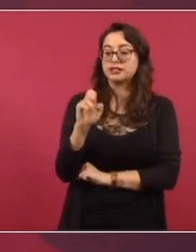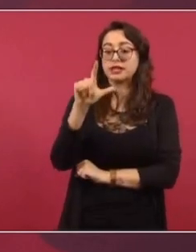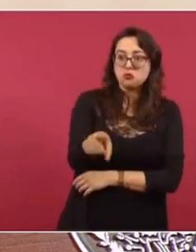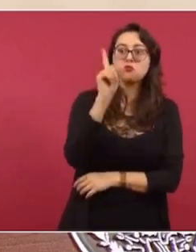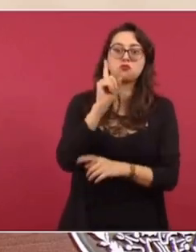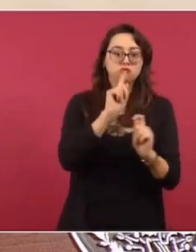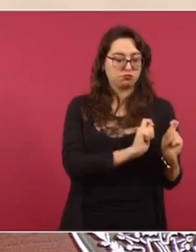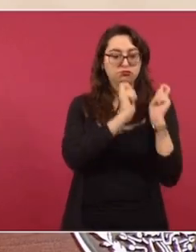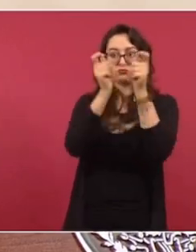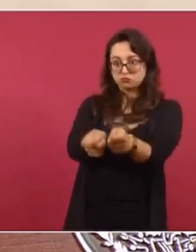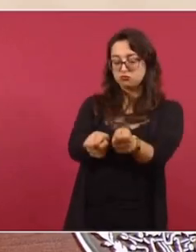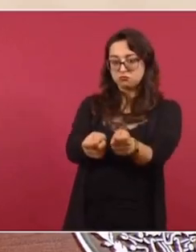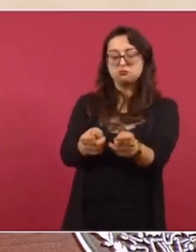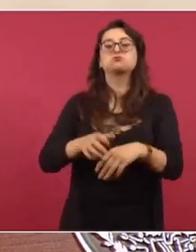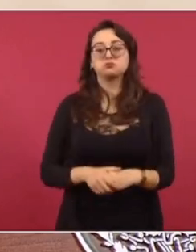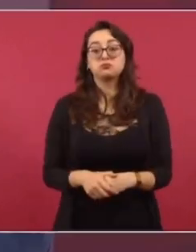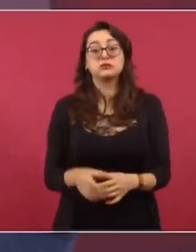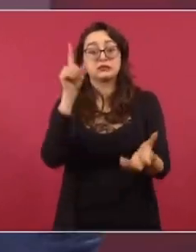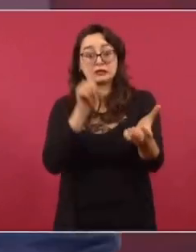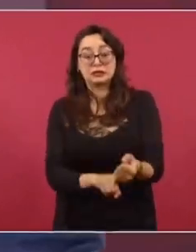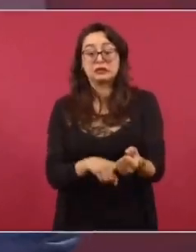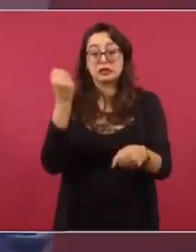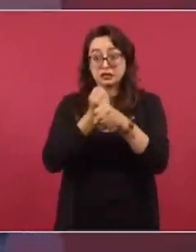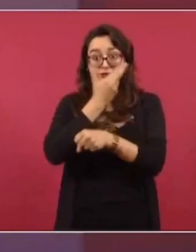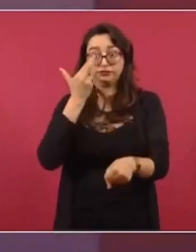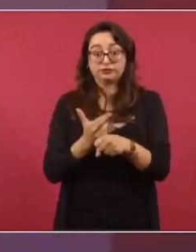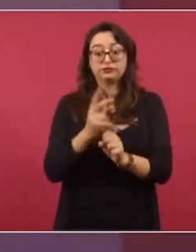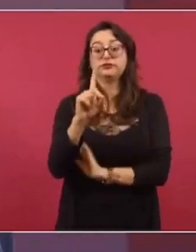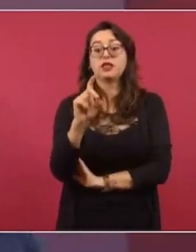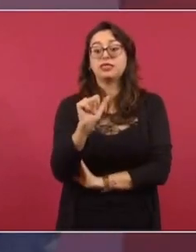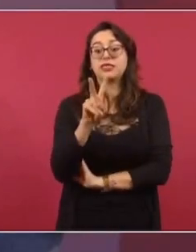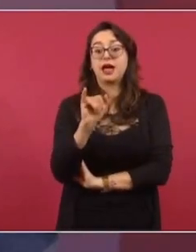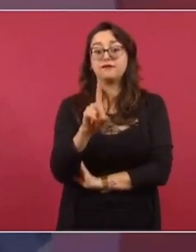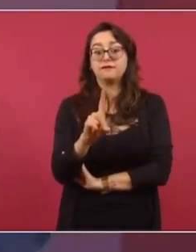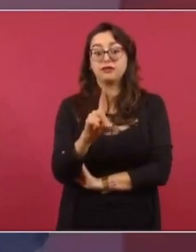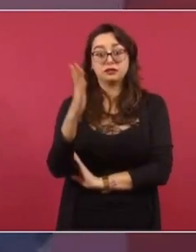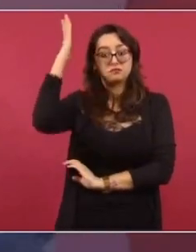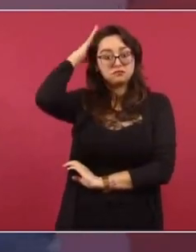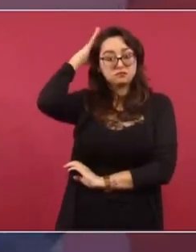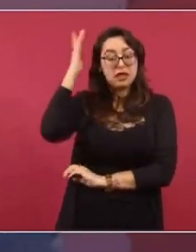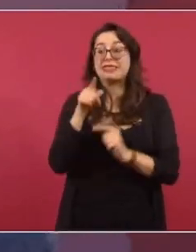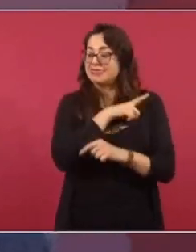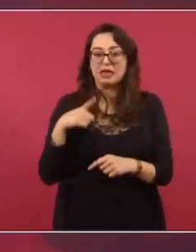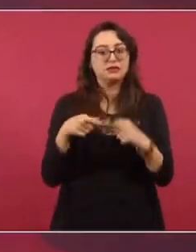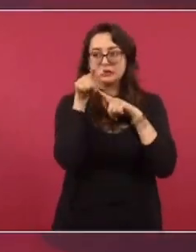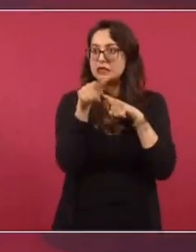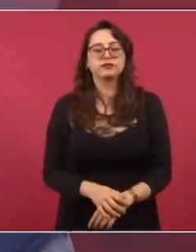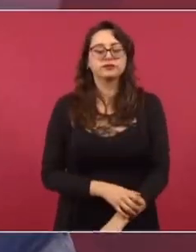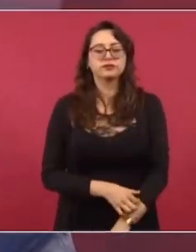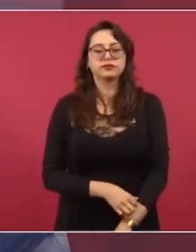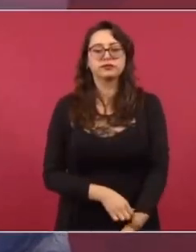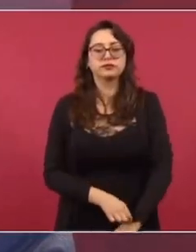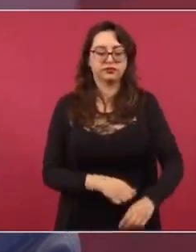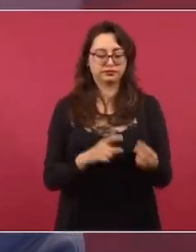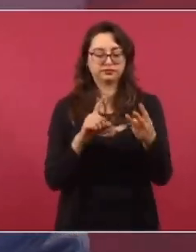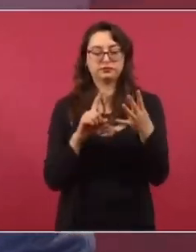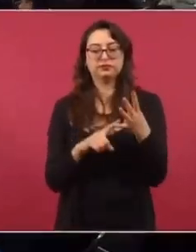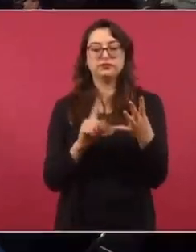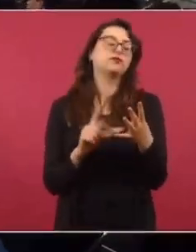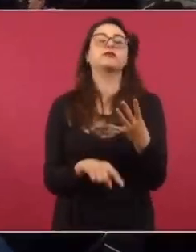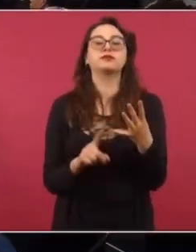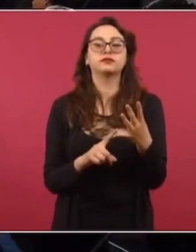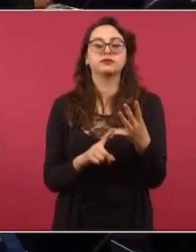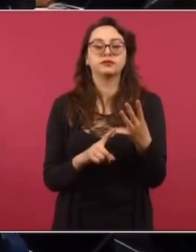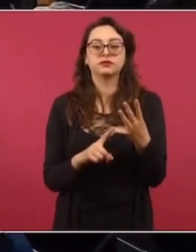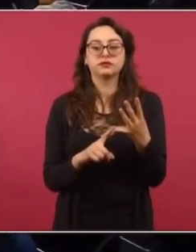esta corporación para que mantenga al general retirado David Córdoba Campos como comandante de la Guardia Nacional. Cuatro, así